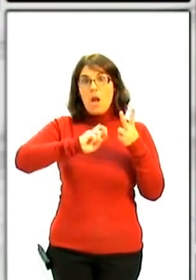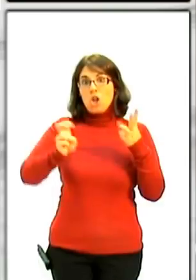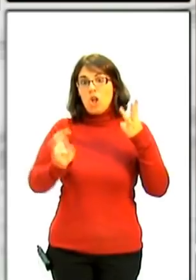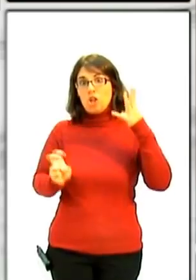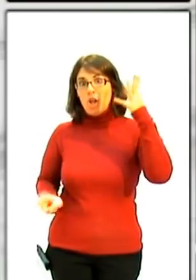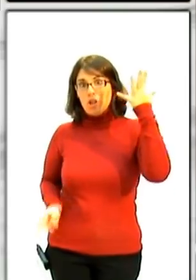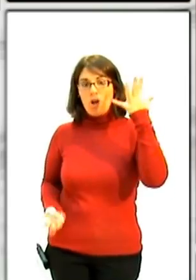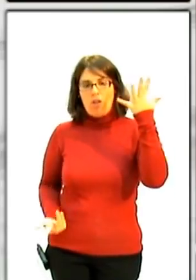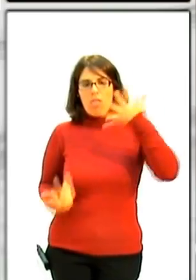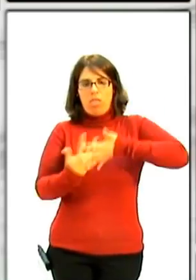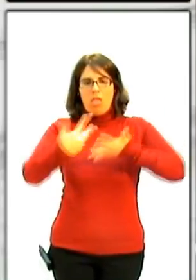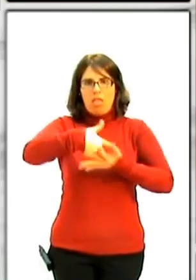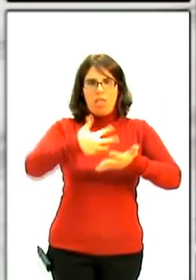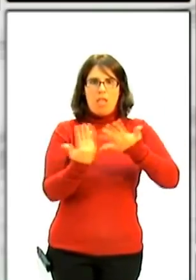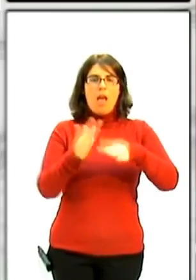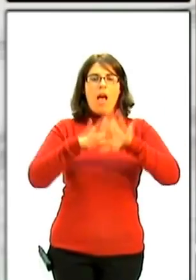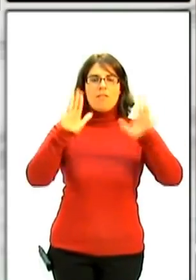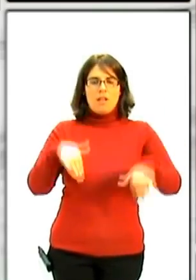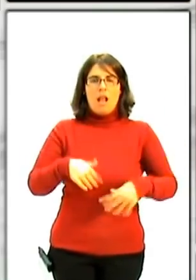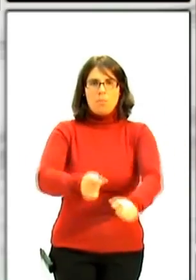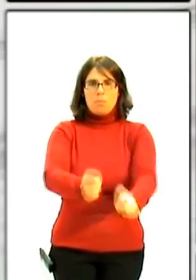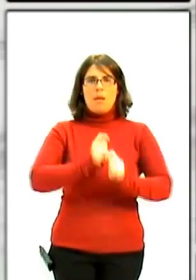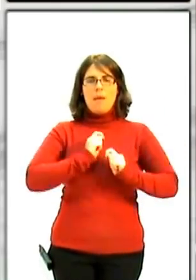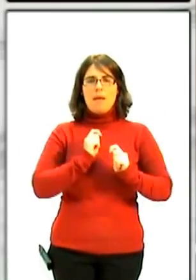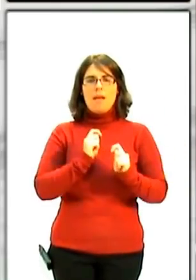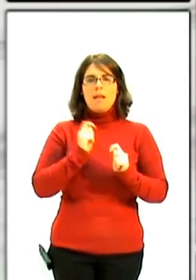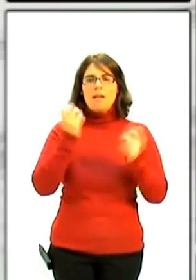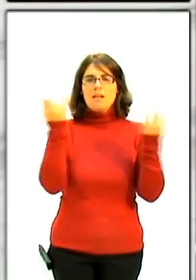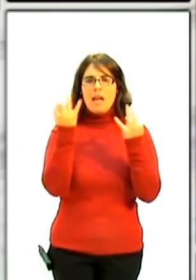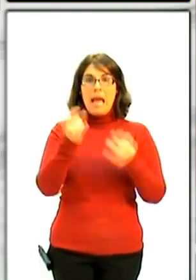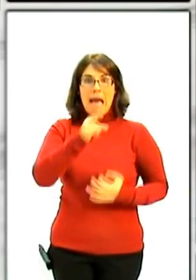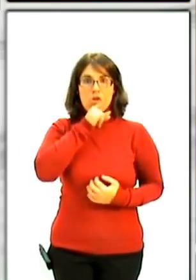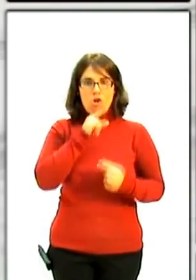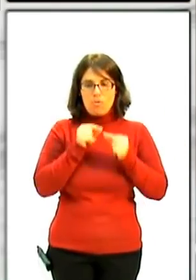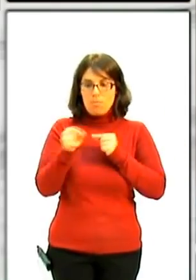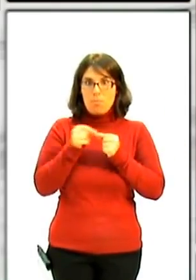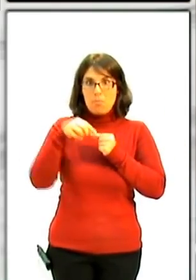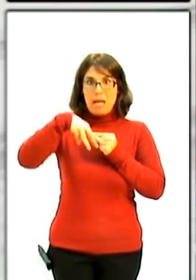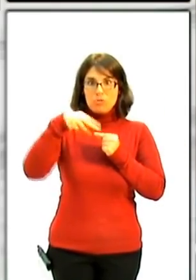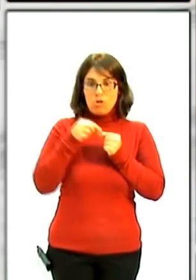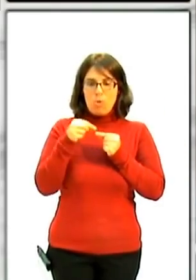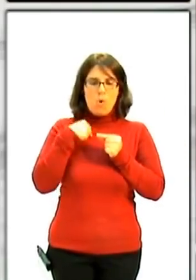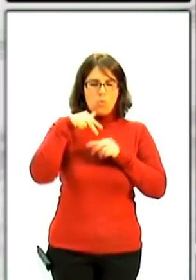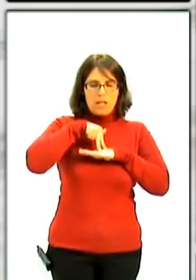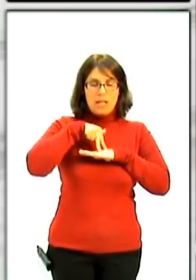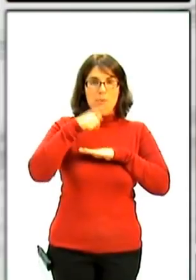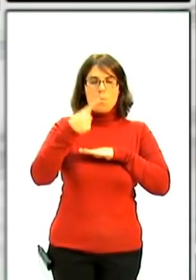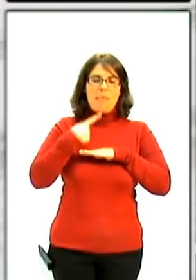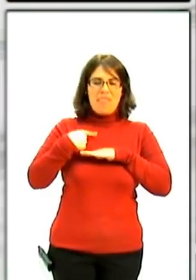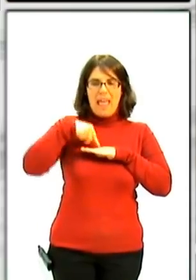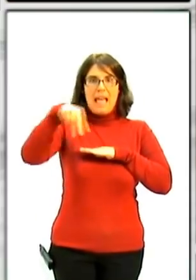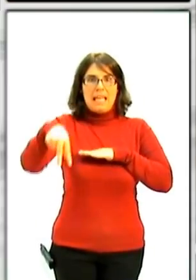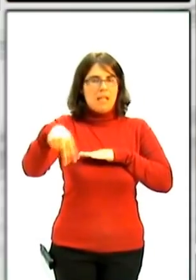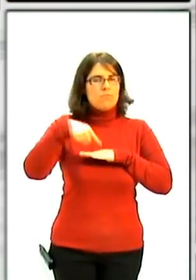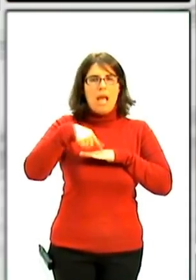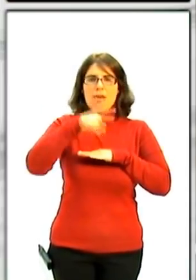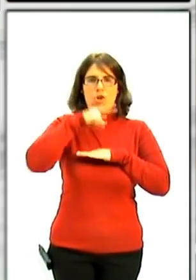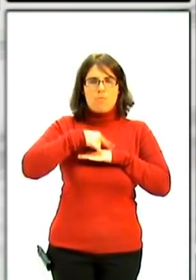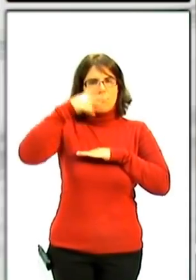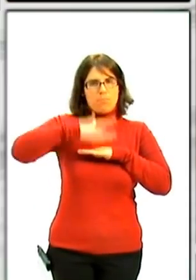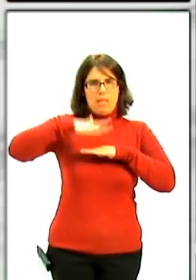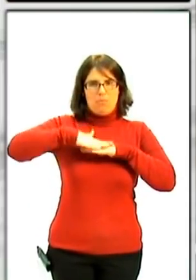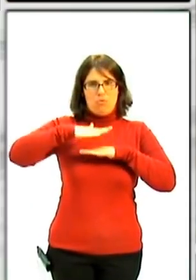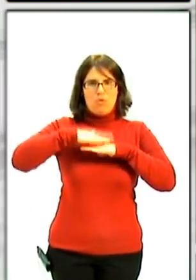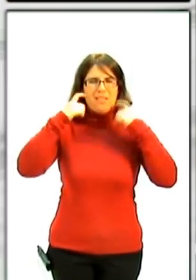pueda recibir. O sea, todo aquello que minimice mi error de posición será bienvenido, en conjunción con la cartografía y